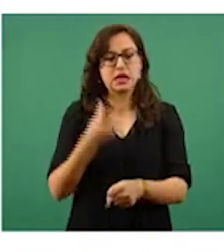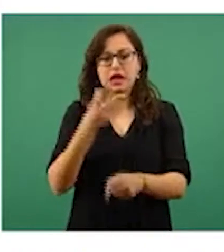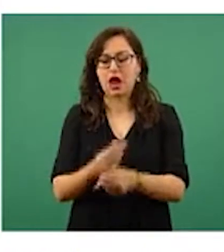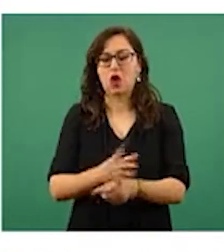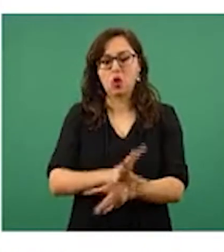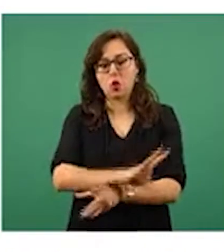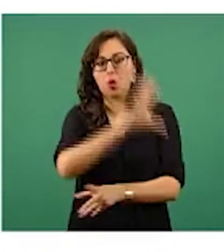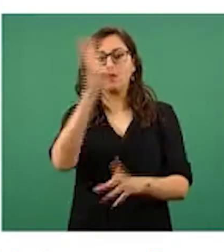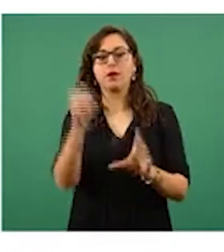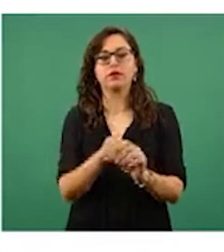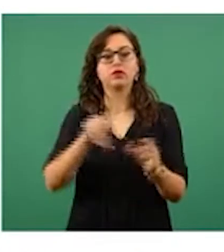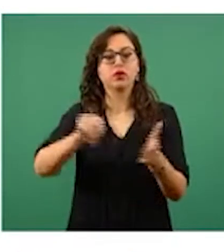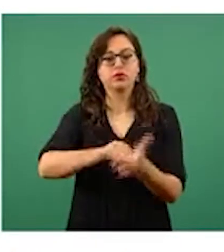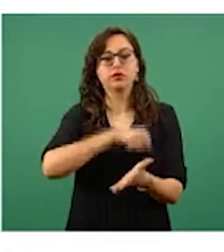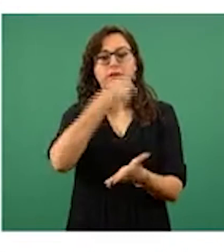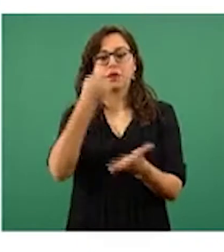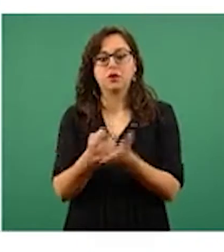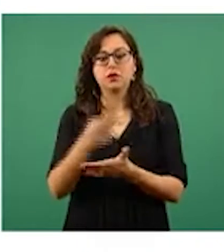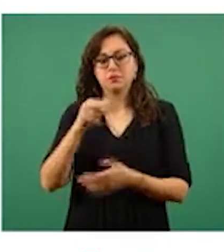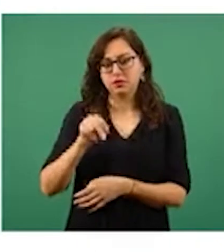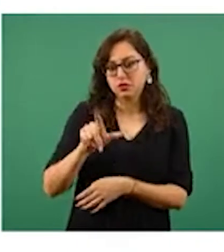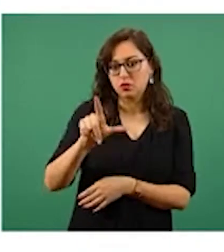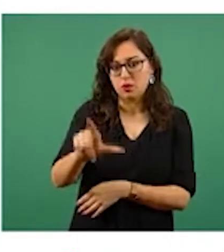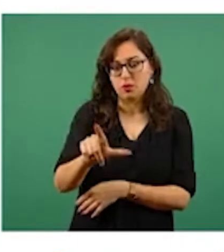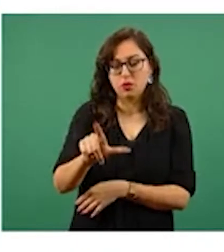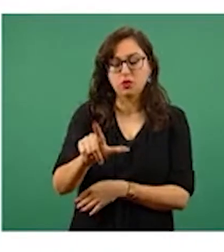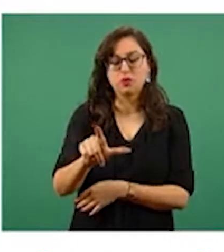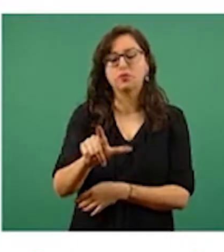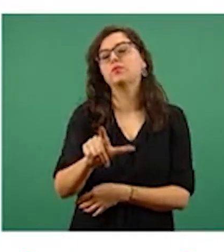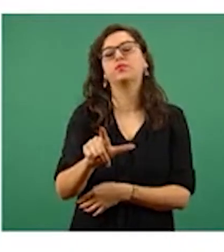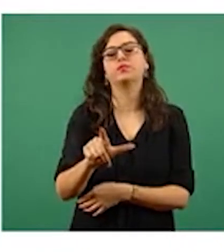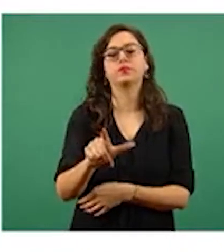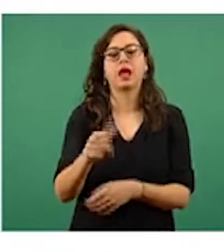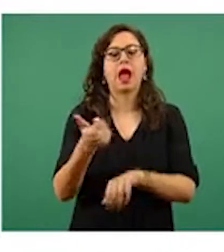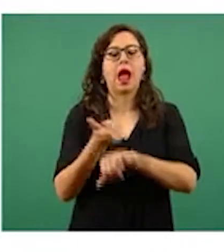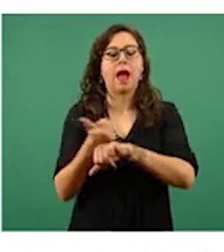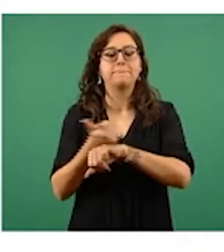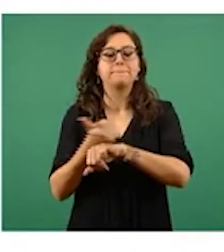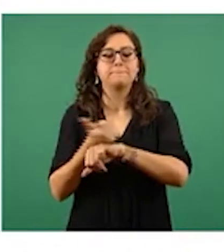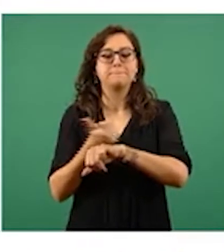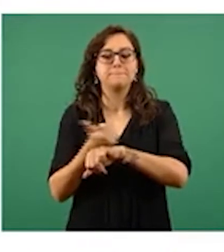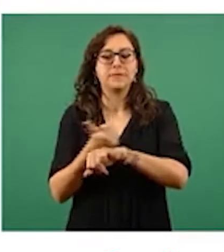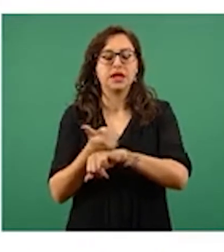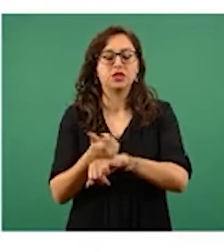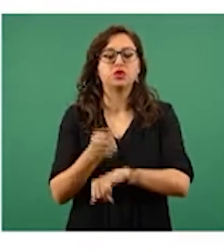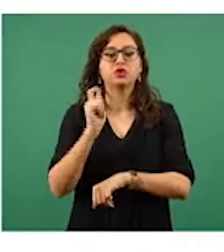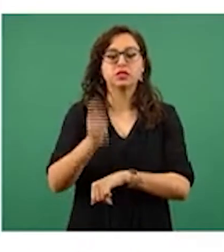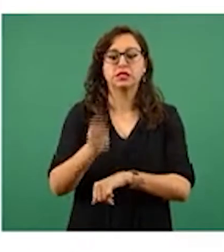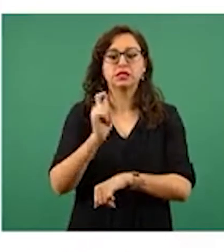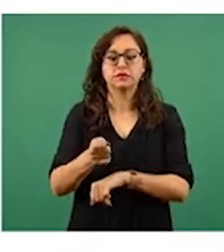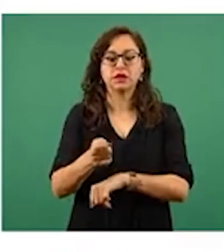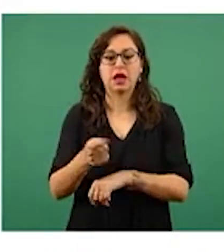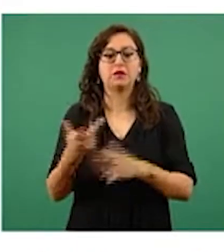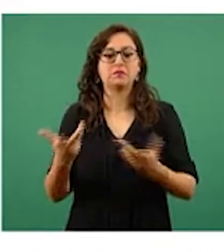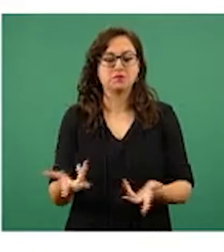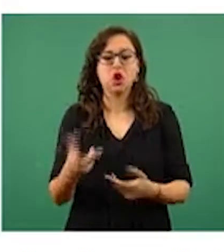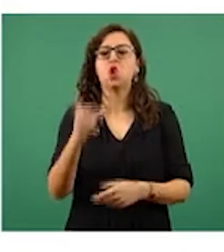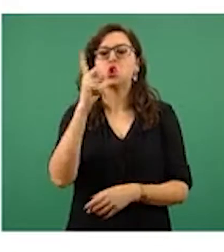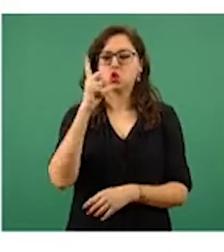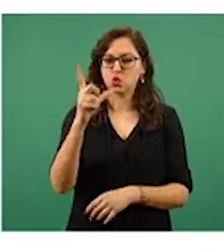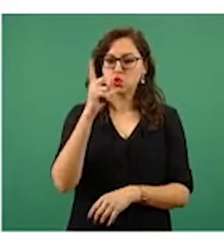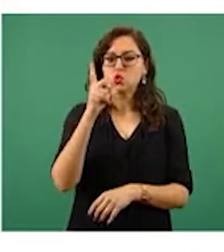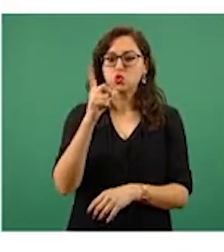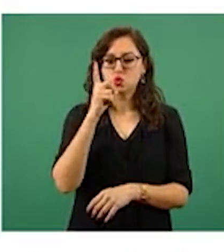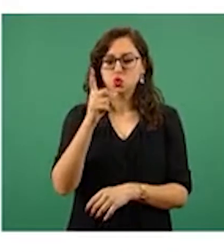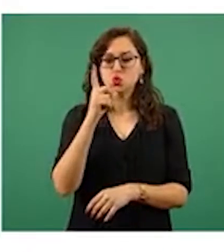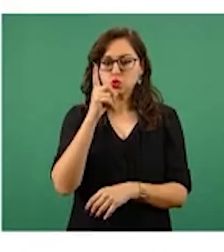de Tamaulipas y de Nuevo León. El color amarillo quiere decir que en las entidades no había afectaciones mayores